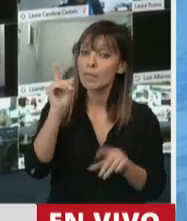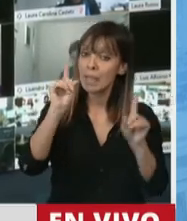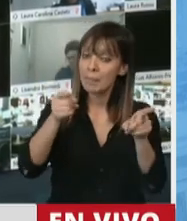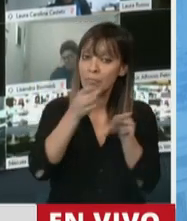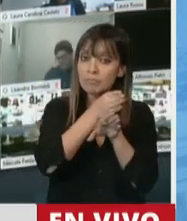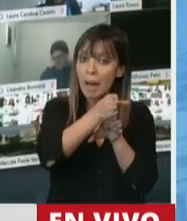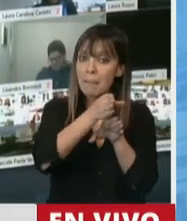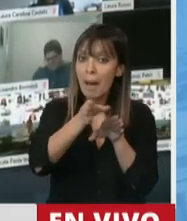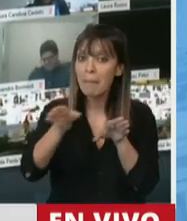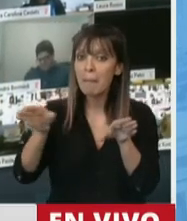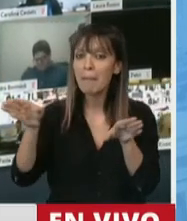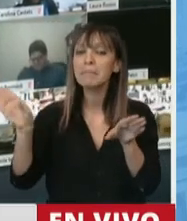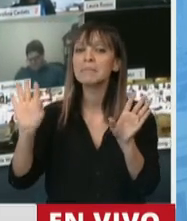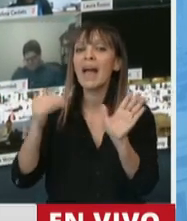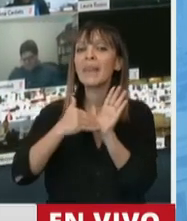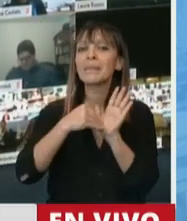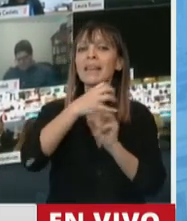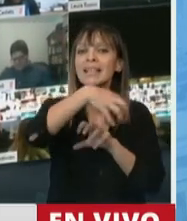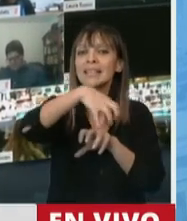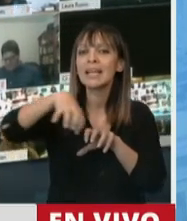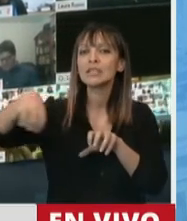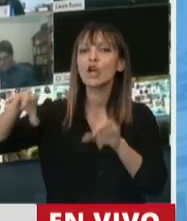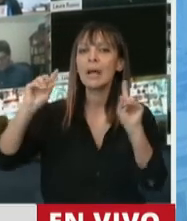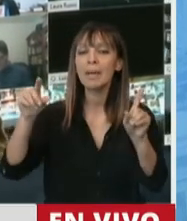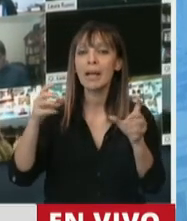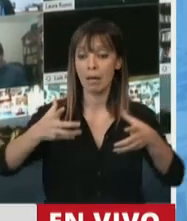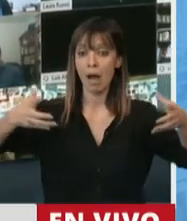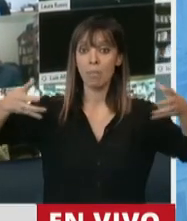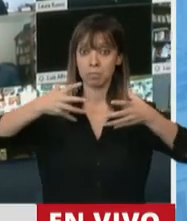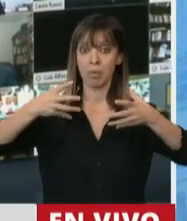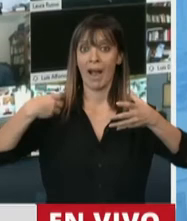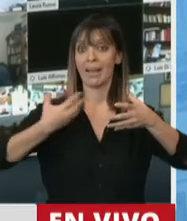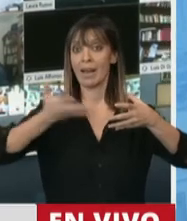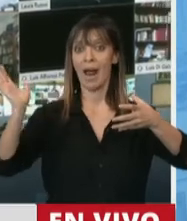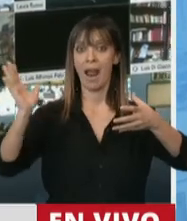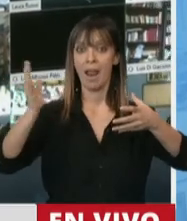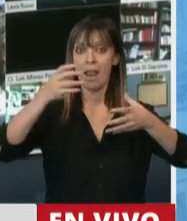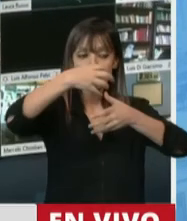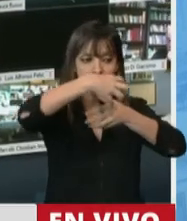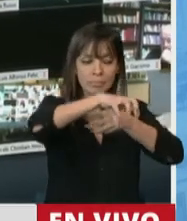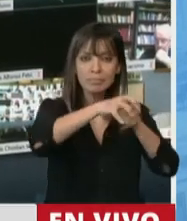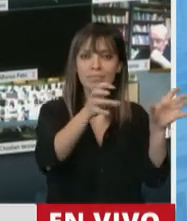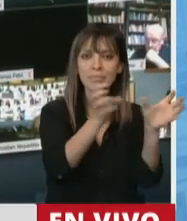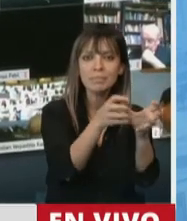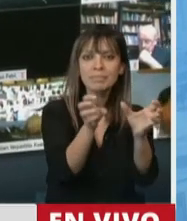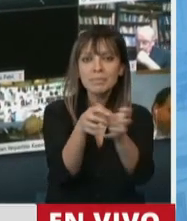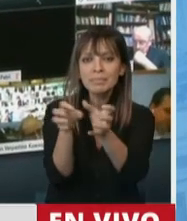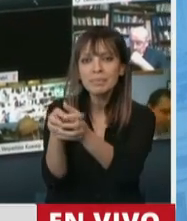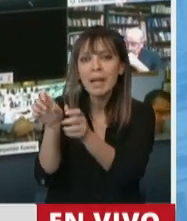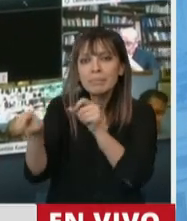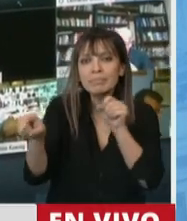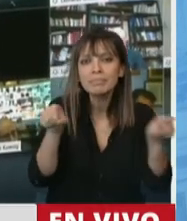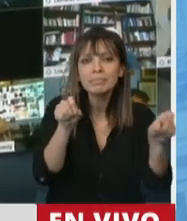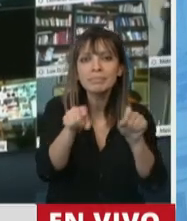los sectores por actividades podremos trabajar más específicamente en el